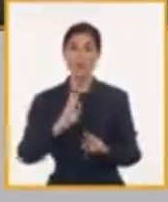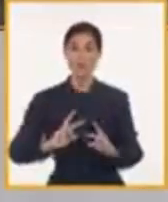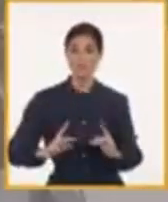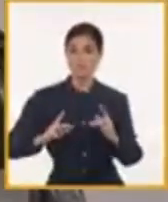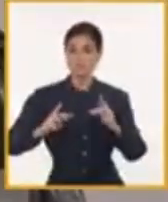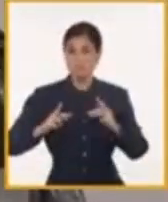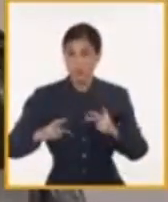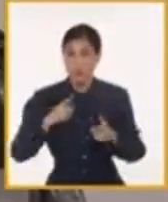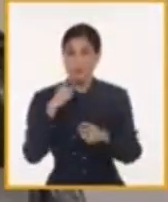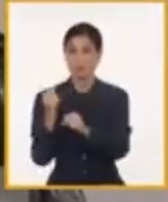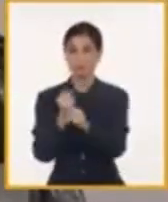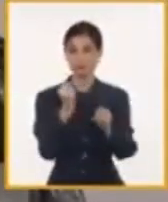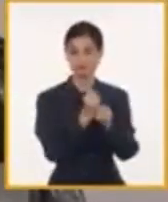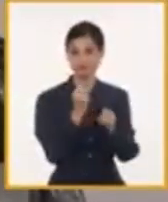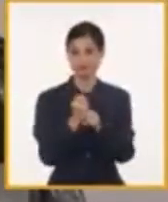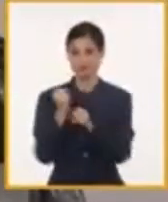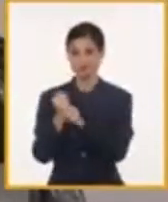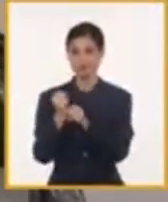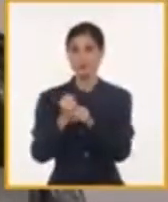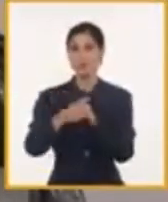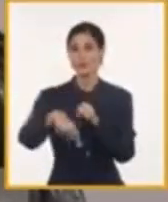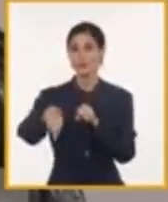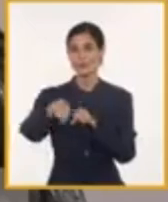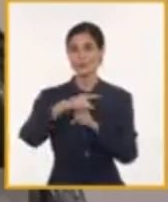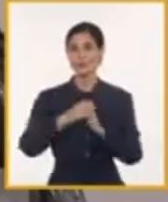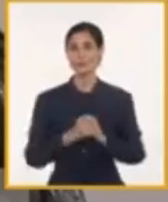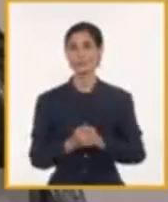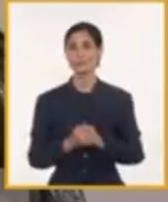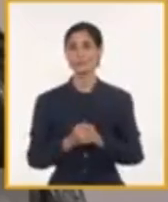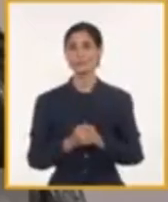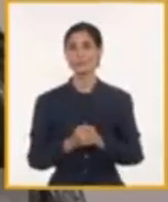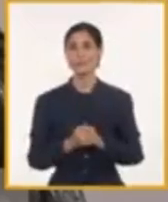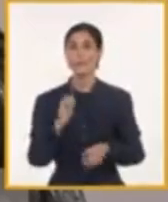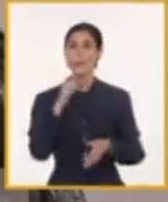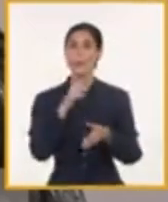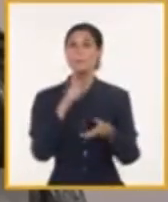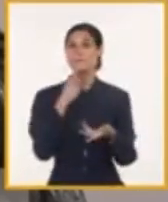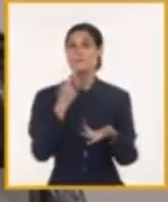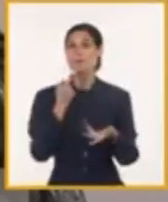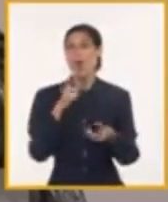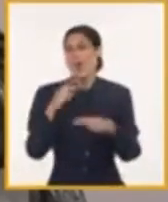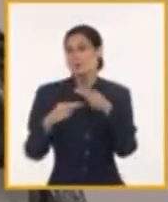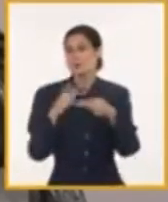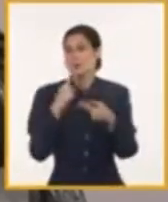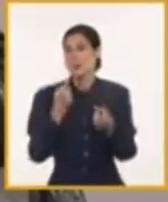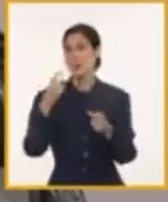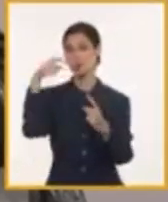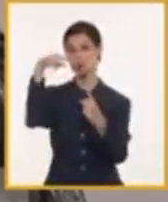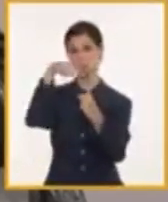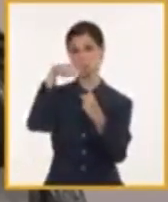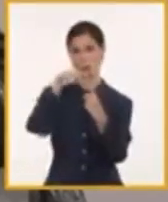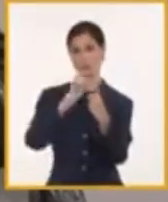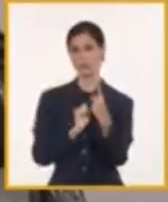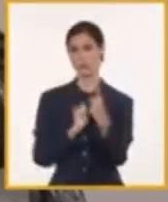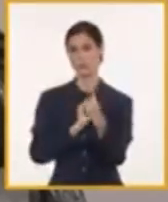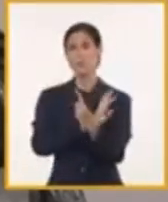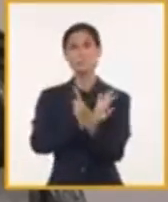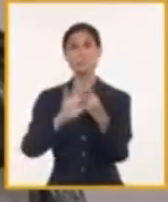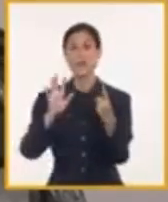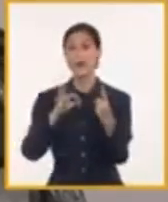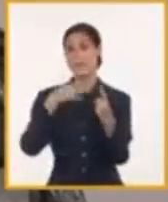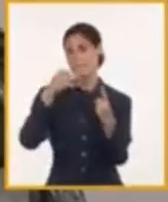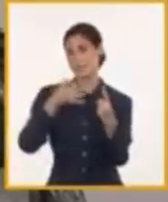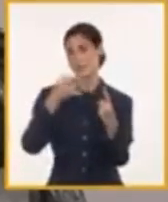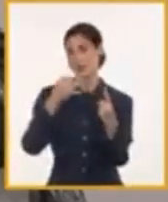que para eso tenemos que hacer dos acciones fundamentales. La primera, ya había explicado lo de las hectáreas, tenemos